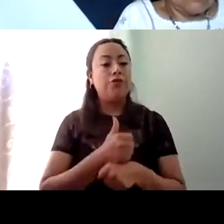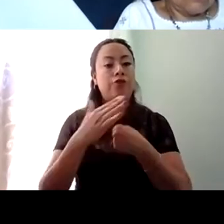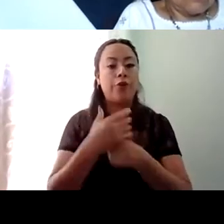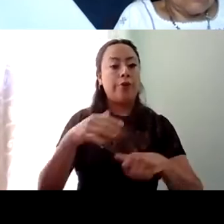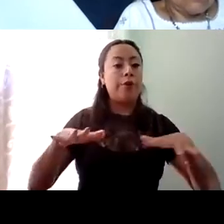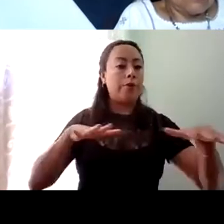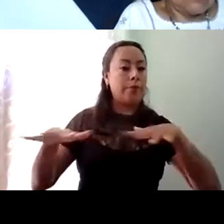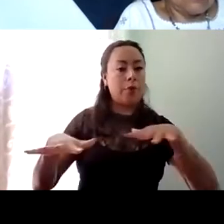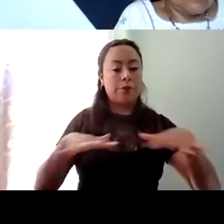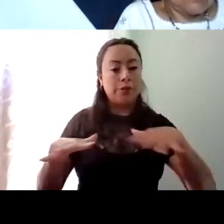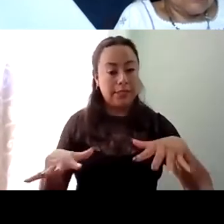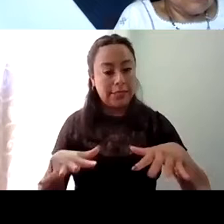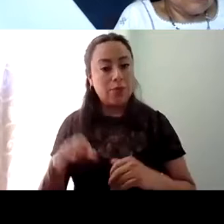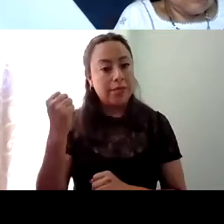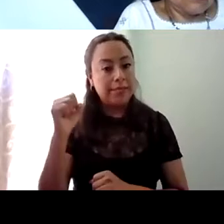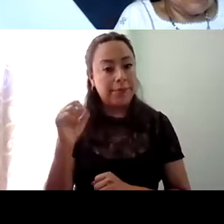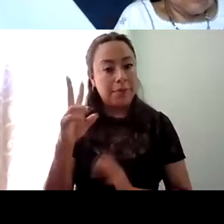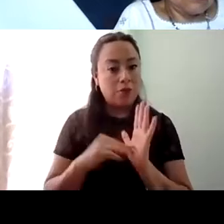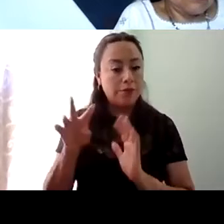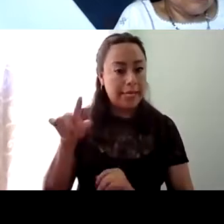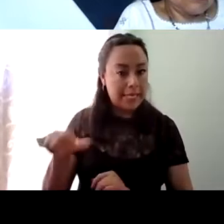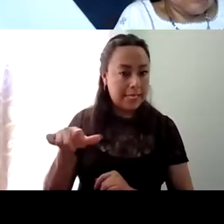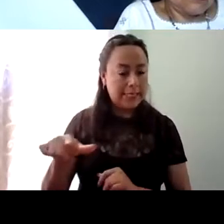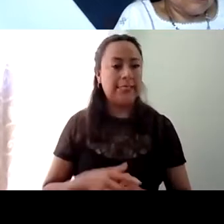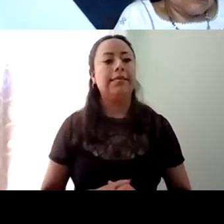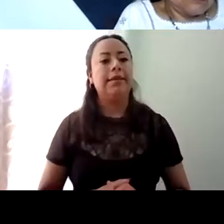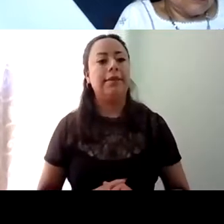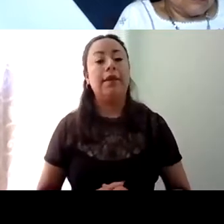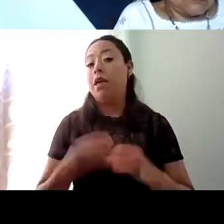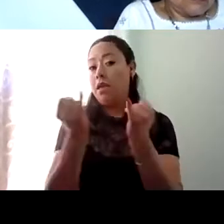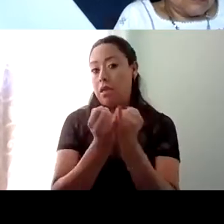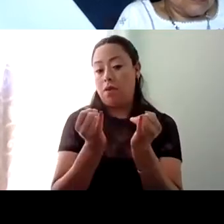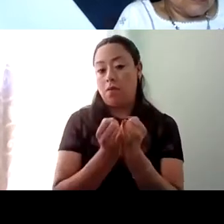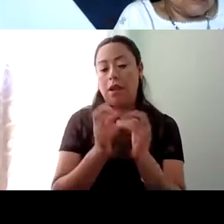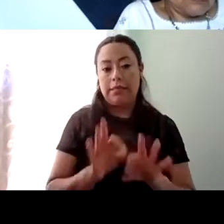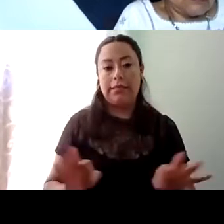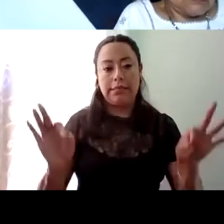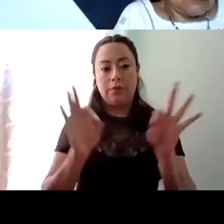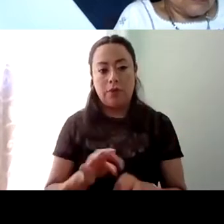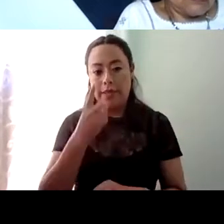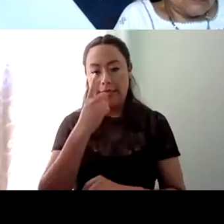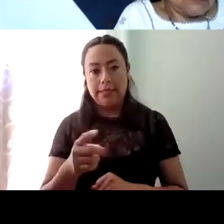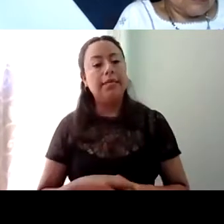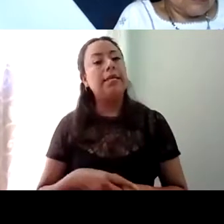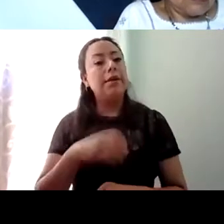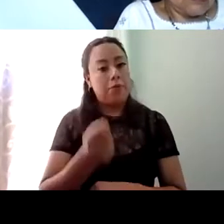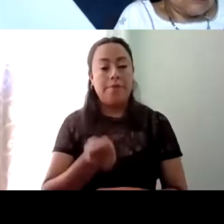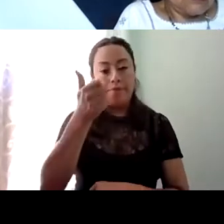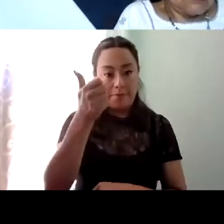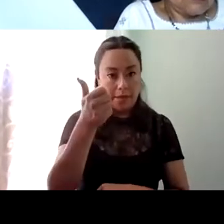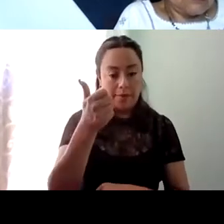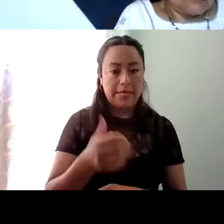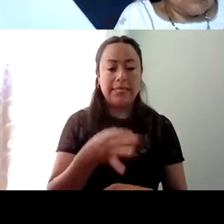de 2017. Además, cabe mencionar que por primera vez se emitió una recomendación por transfeminicidio